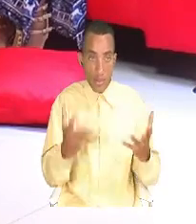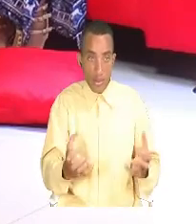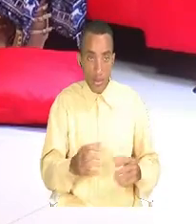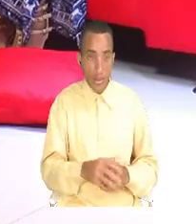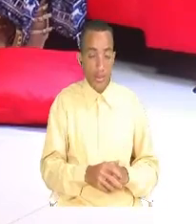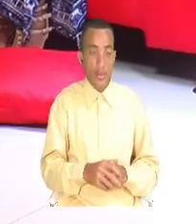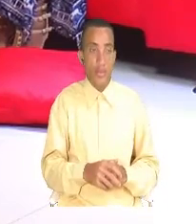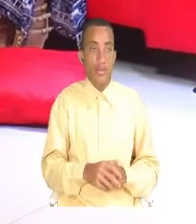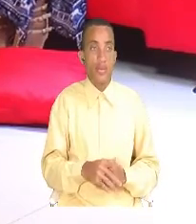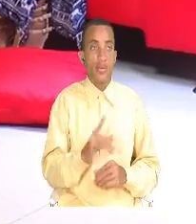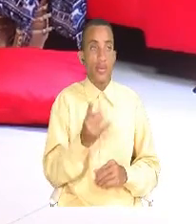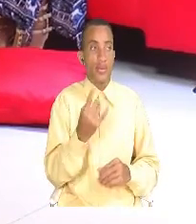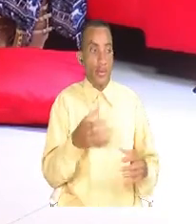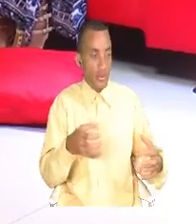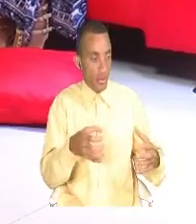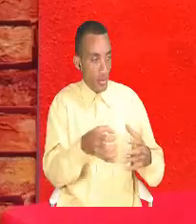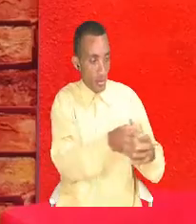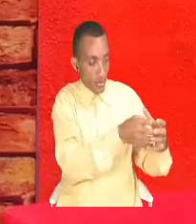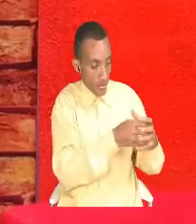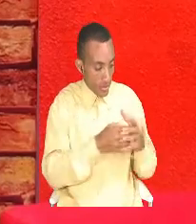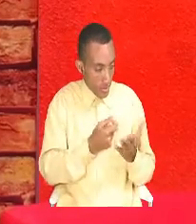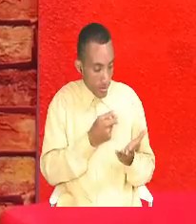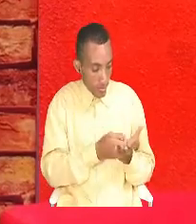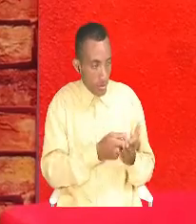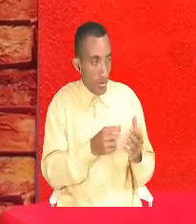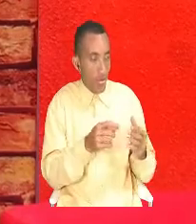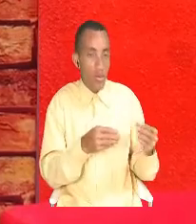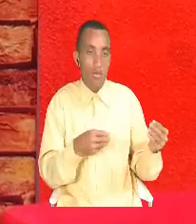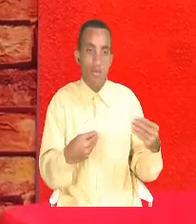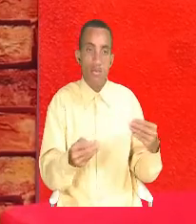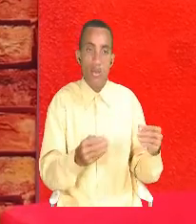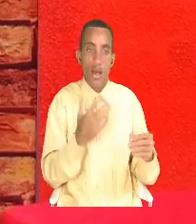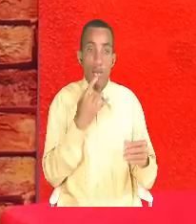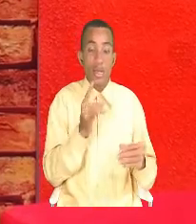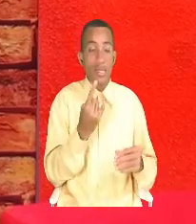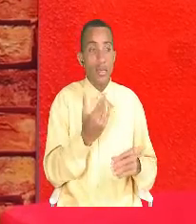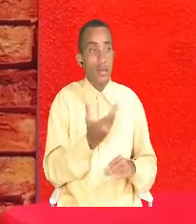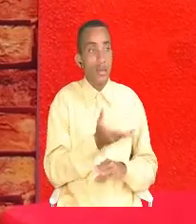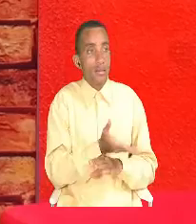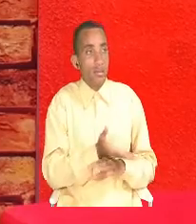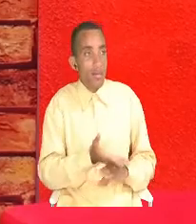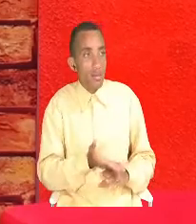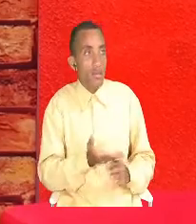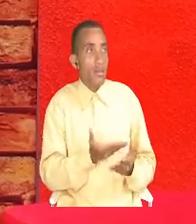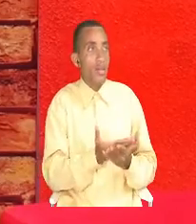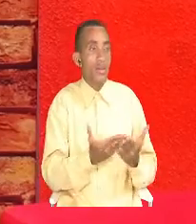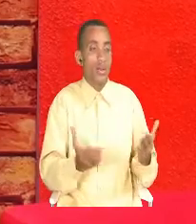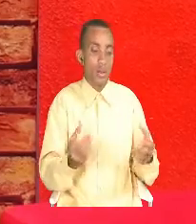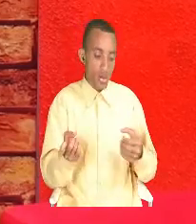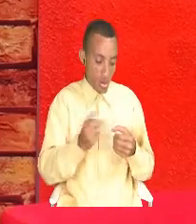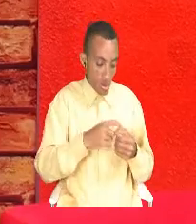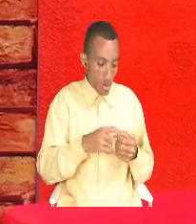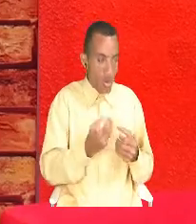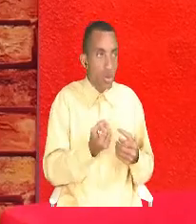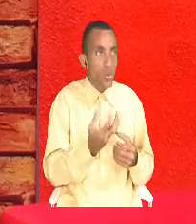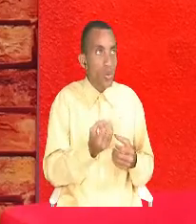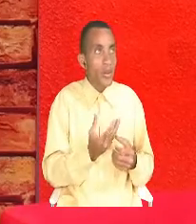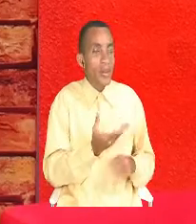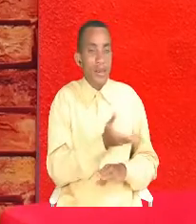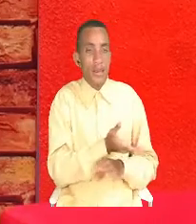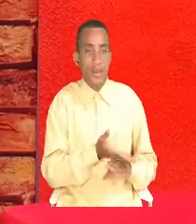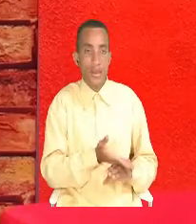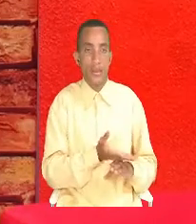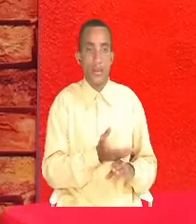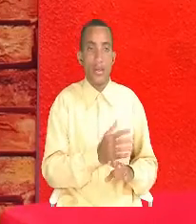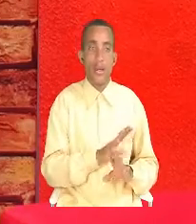es constituir una sociedad flexible, que no nos vaya a exigir de pronto un número de asociados o de socios, que